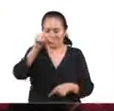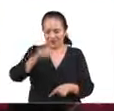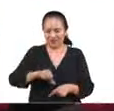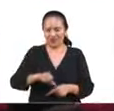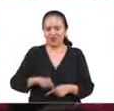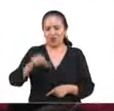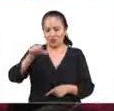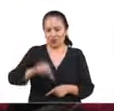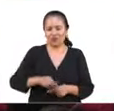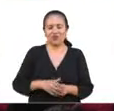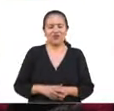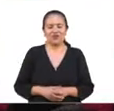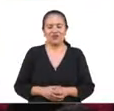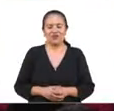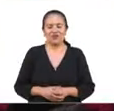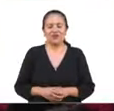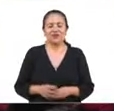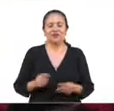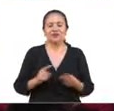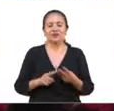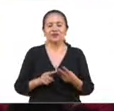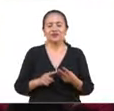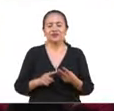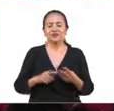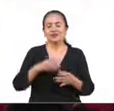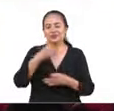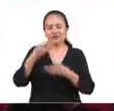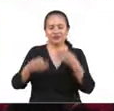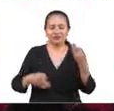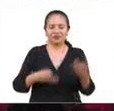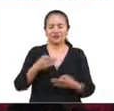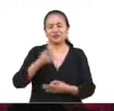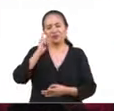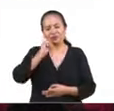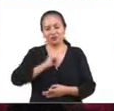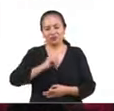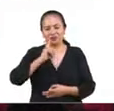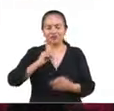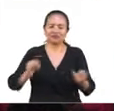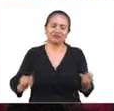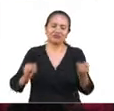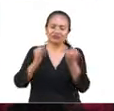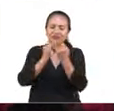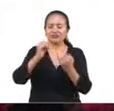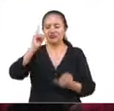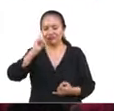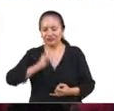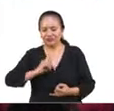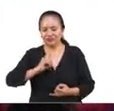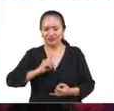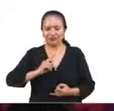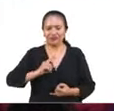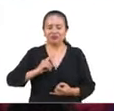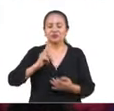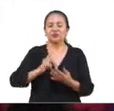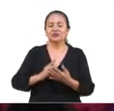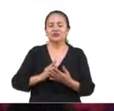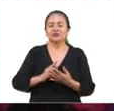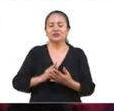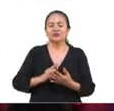este bonito municipio. Y a todas nuestras compañeras, el Instituto de Mujeres de Producción para el